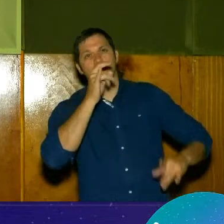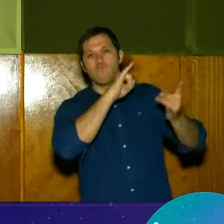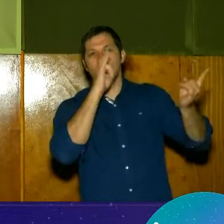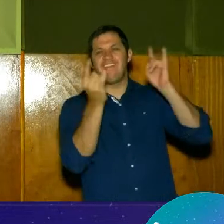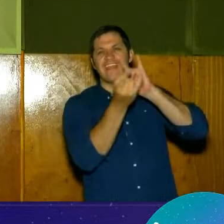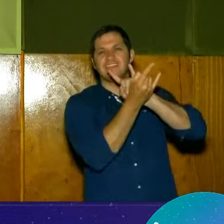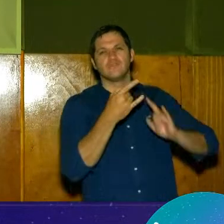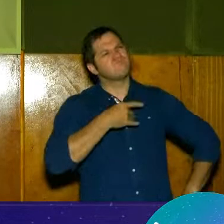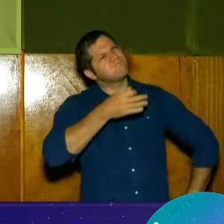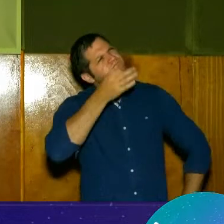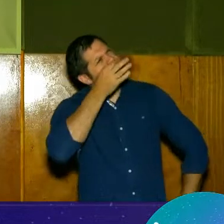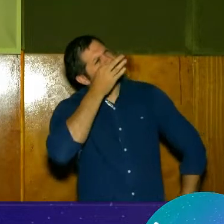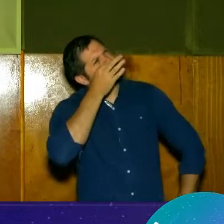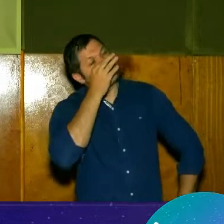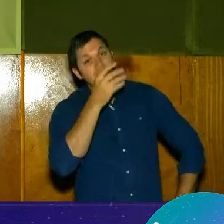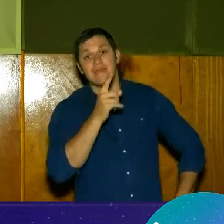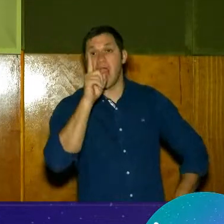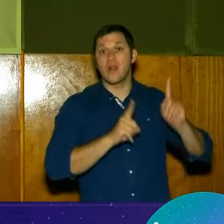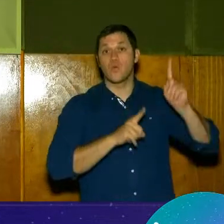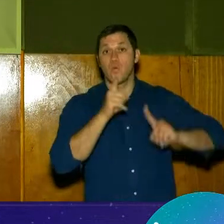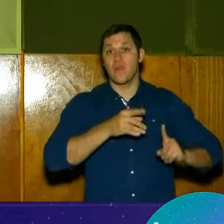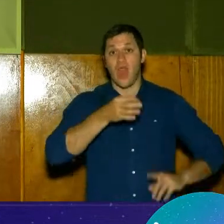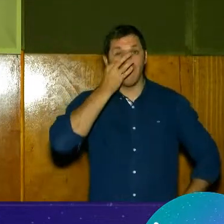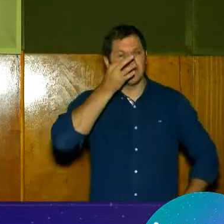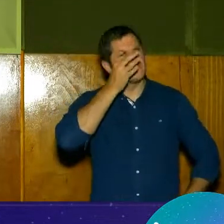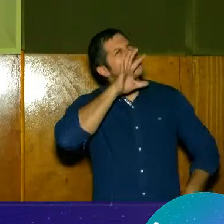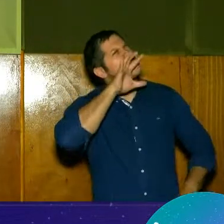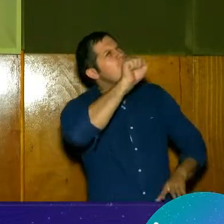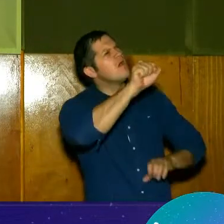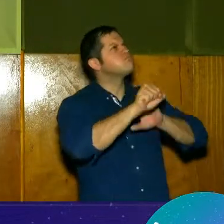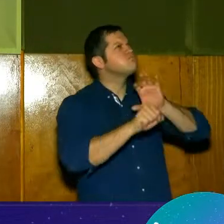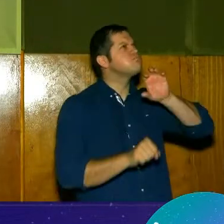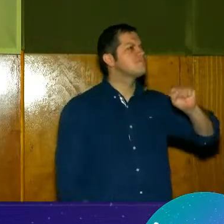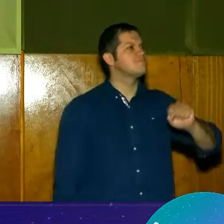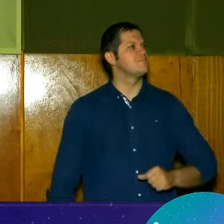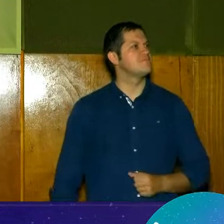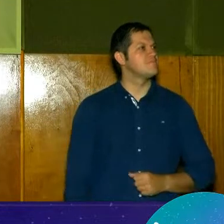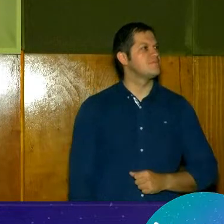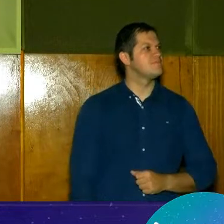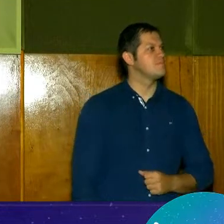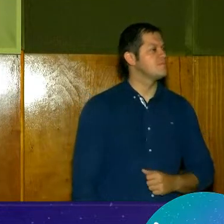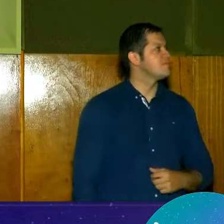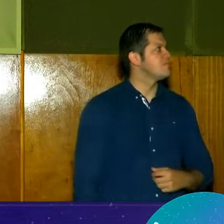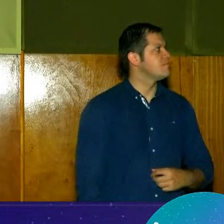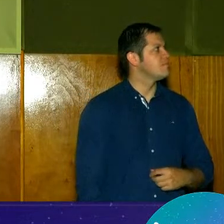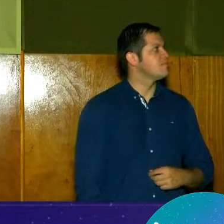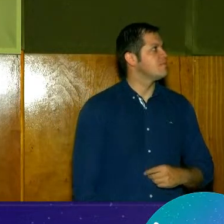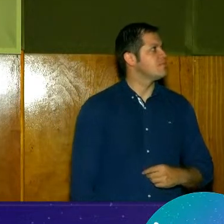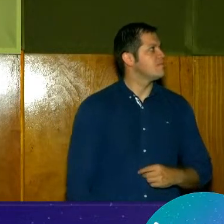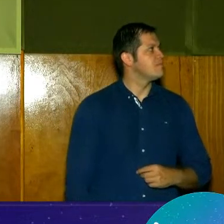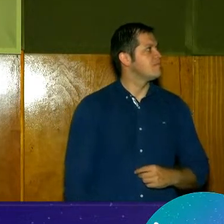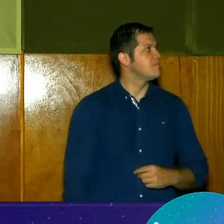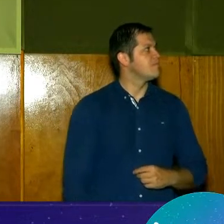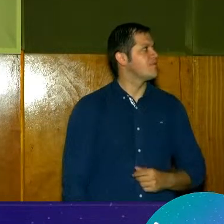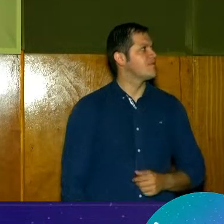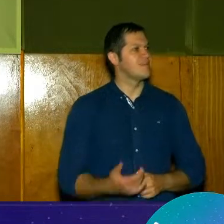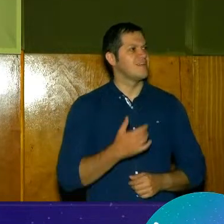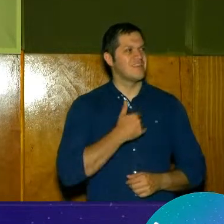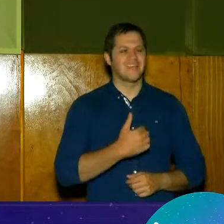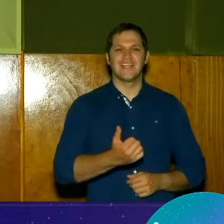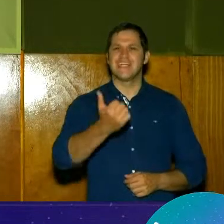empezó ella también a hacer observaciones astronómicas ella sola y algunas de sus observaciones son